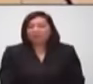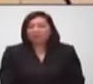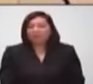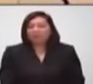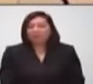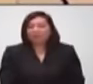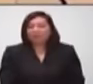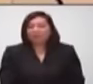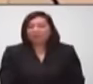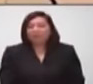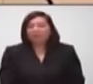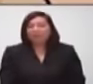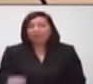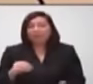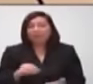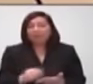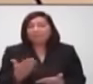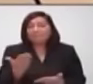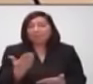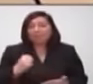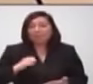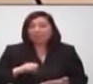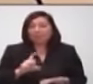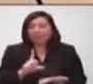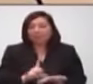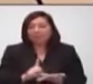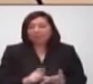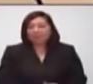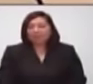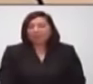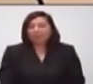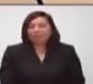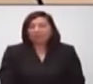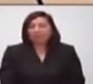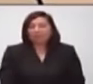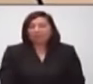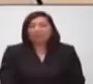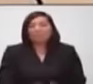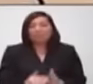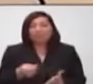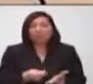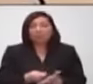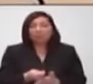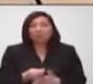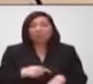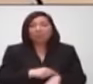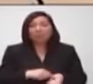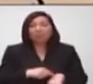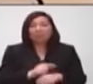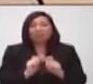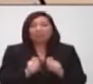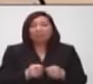en la que la concesionaria le reclama a la Municipalidad de Lima lo siguiente, ¿me permite leer, por favor? Dice, mayores costos por demora en la